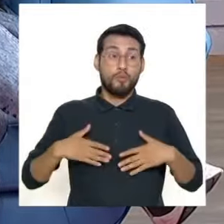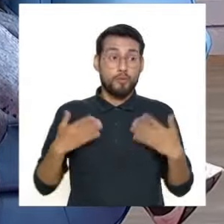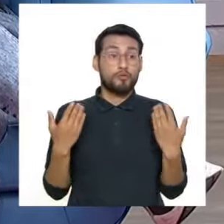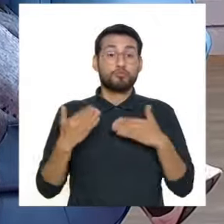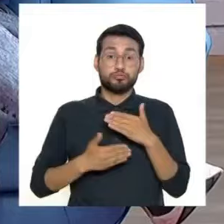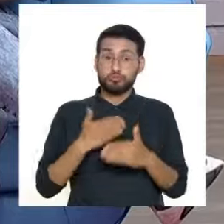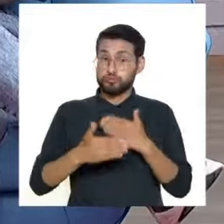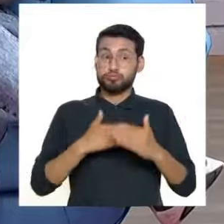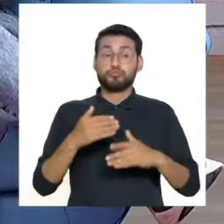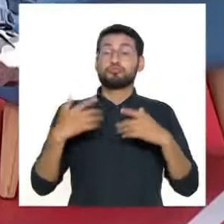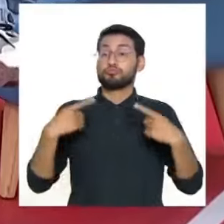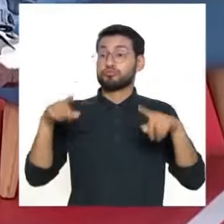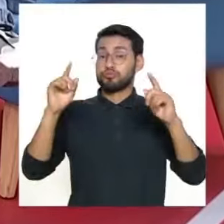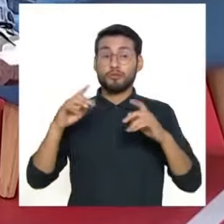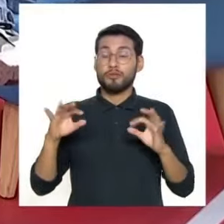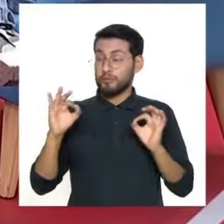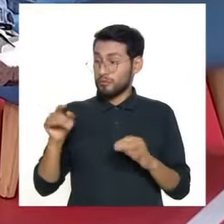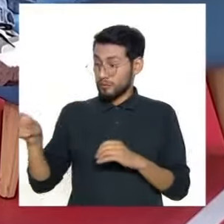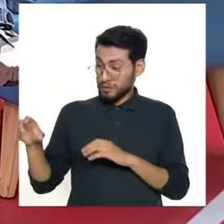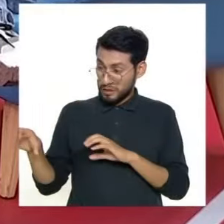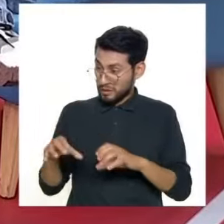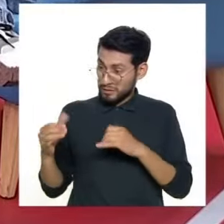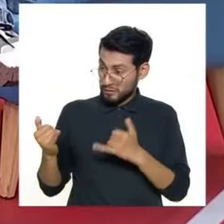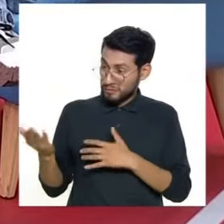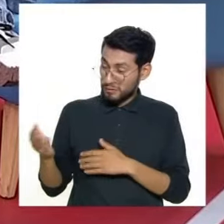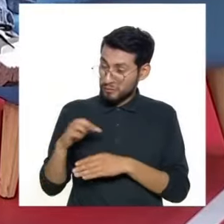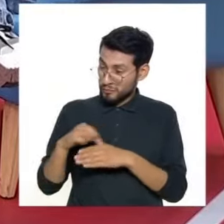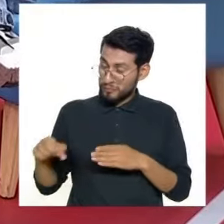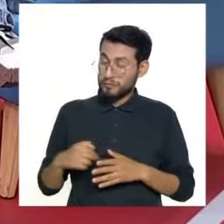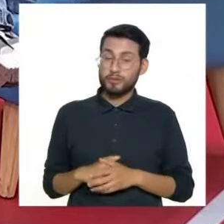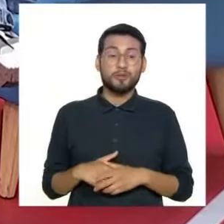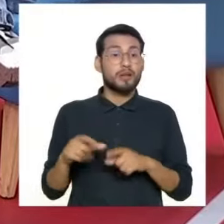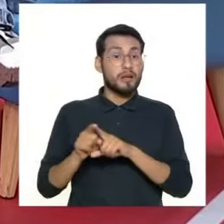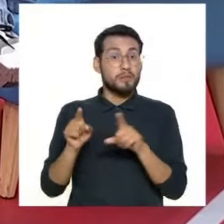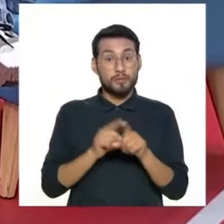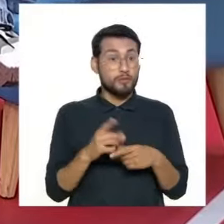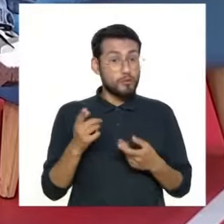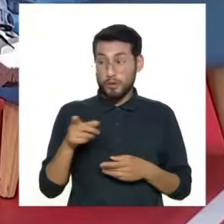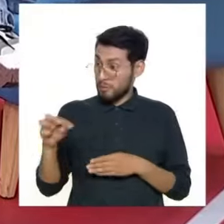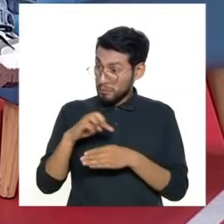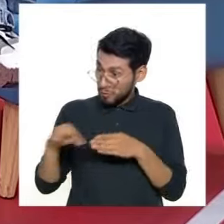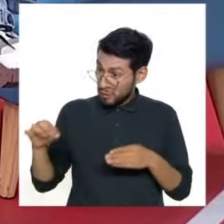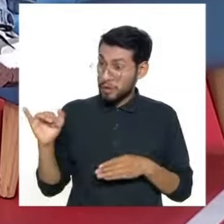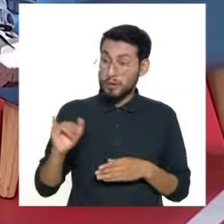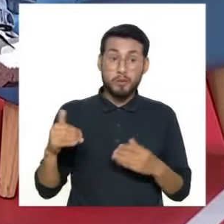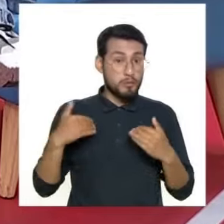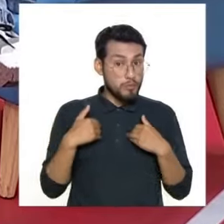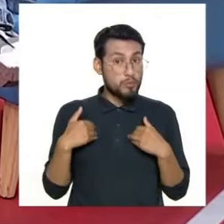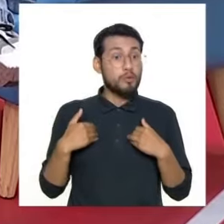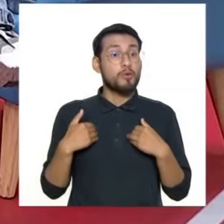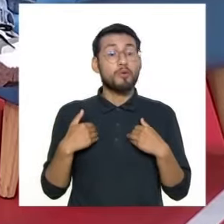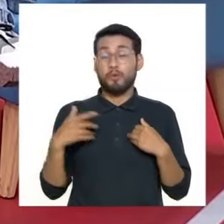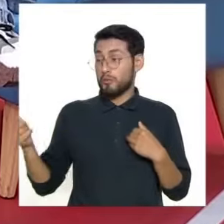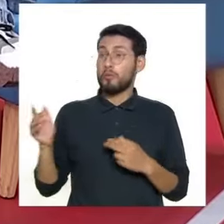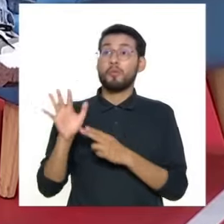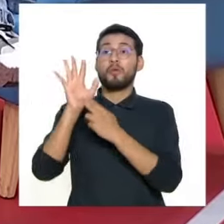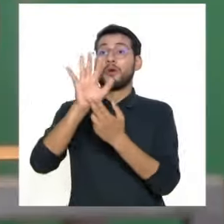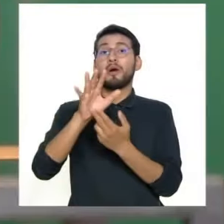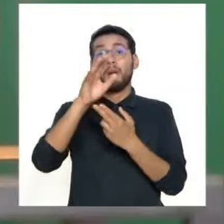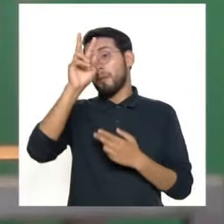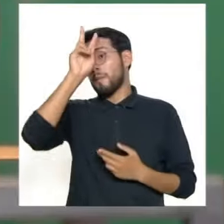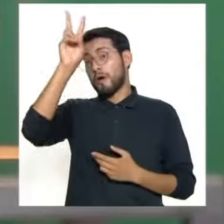formar grandes caminos como como lo que lo lo que tú estás haciendo con tu carrera y además no solamente con tu carrera porque estás llevando también el nombre de de